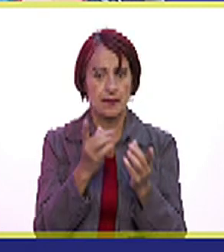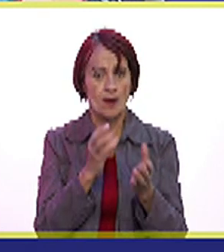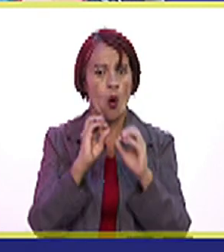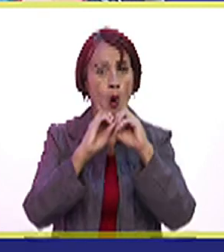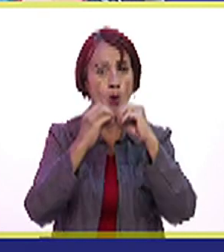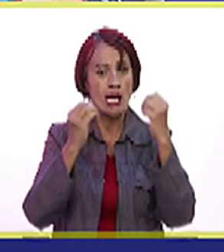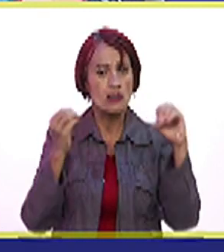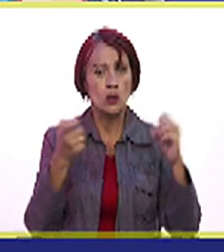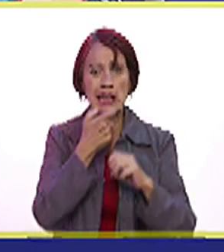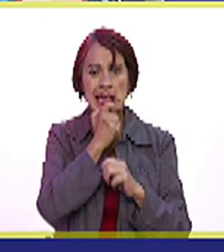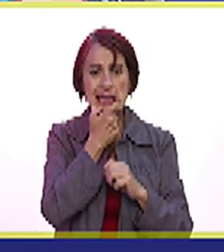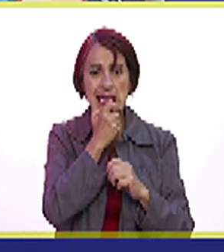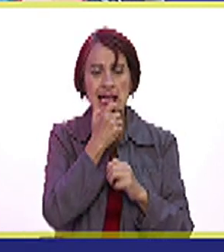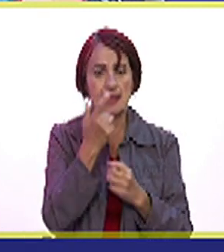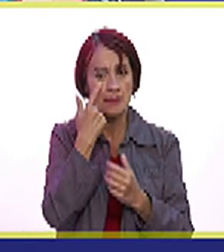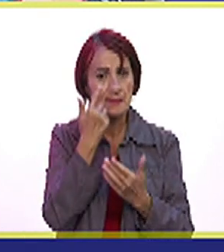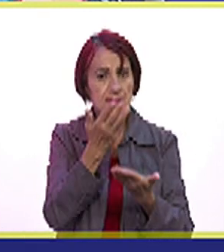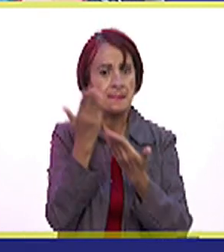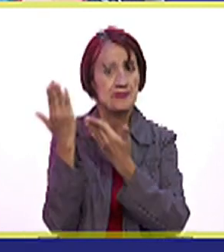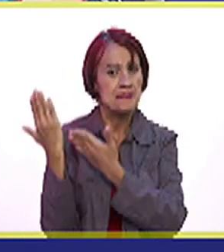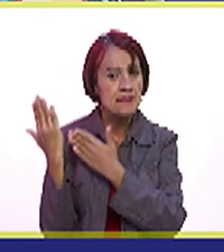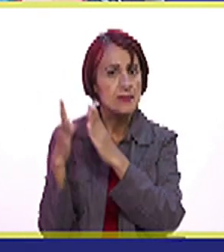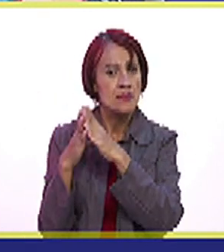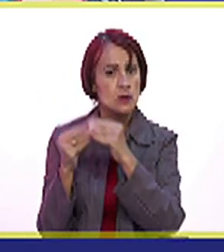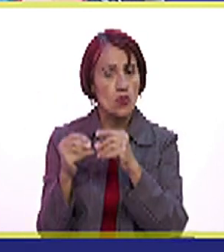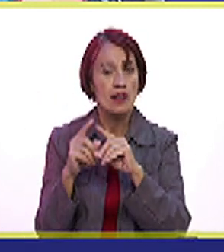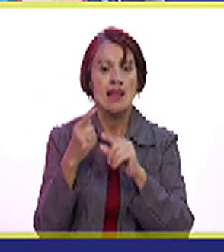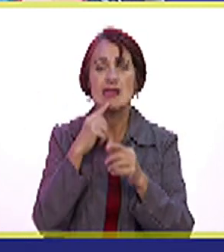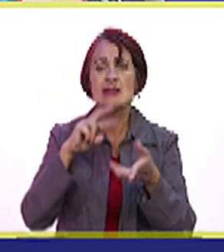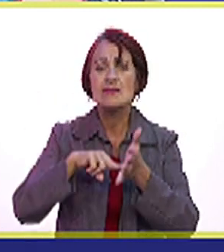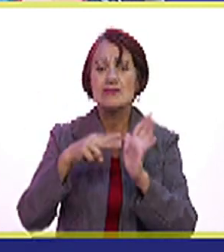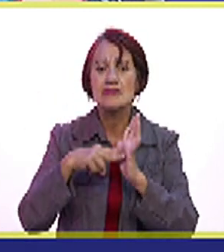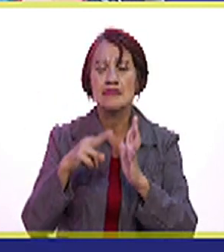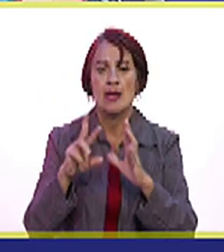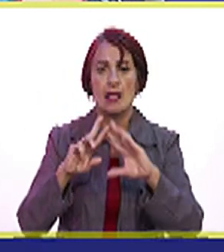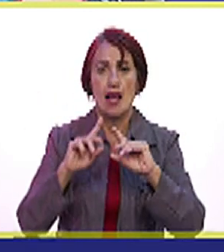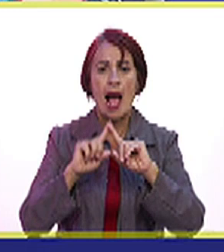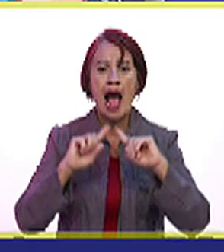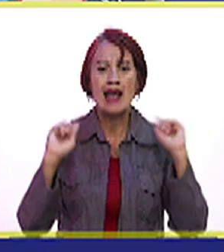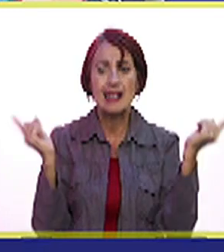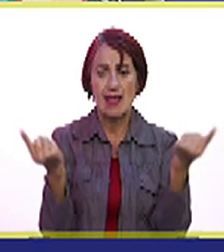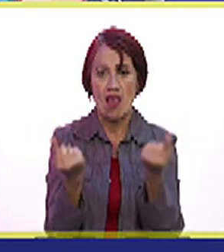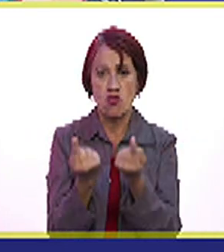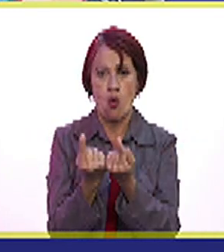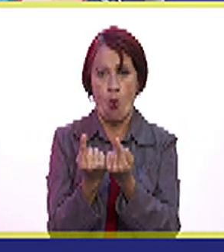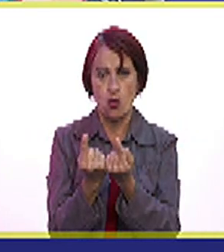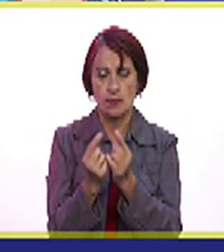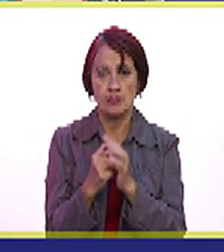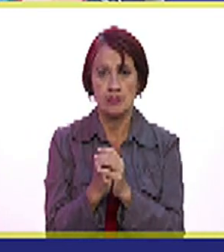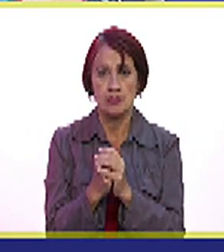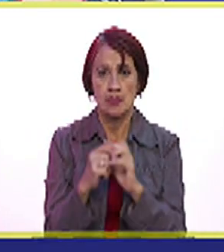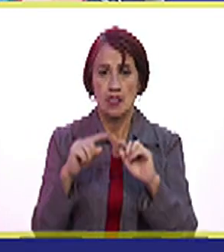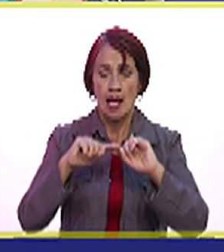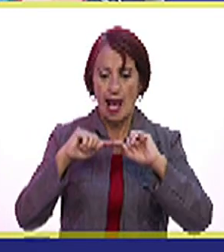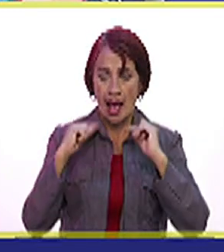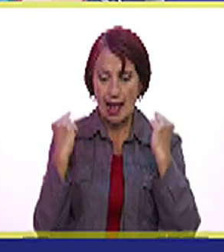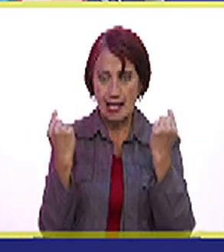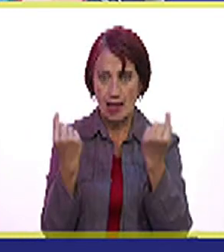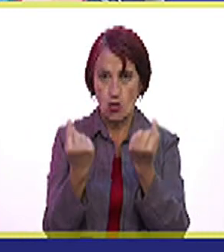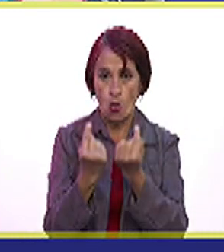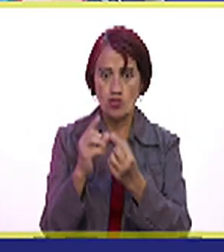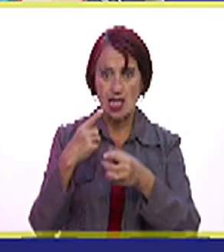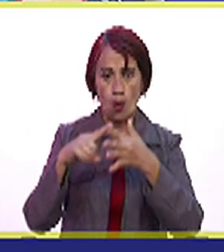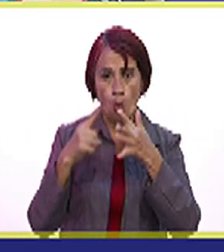round. Around quiere decir alrededor y round es como redondeado o objeto,